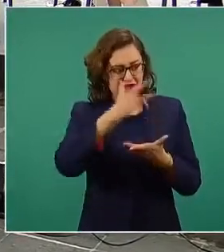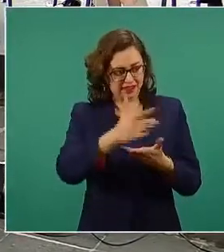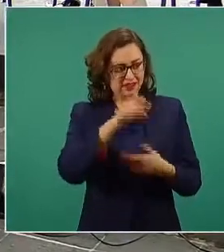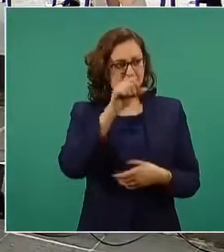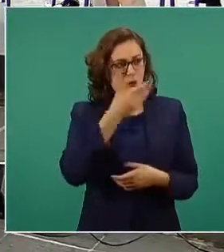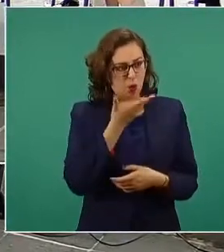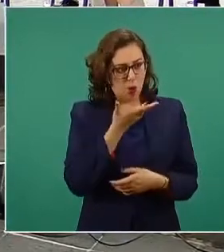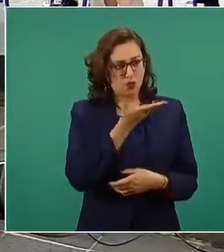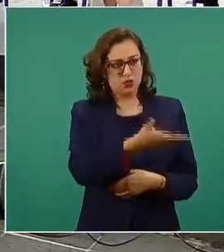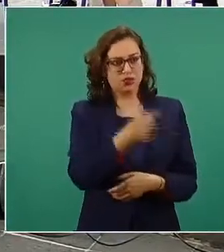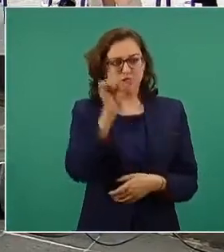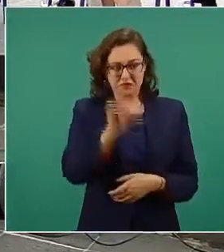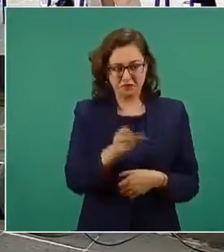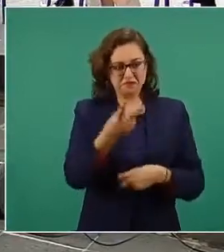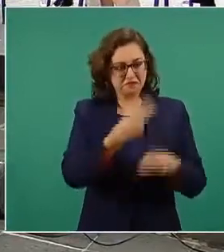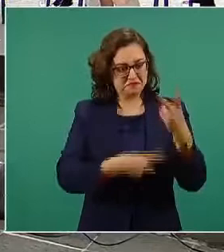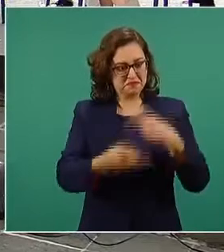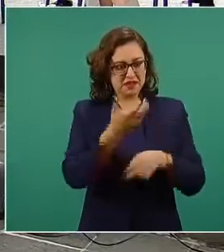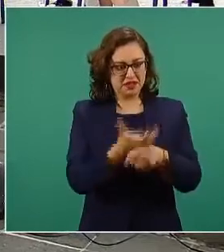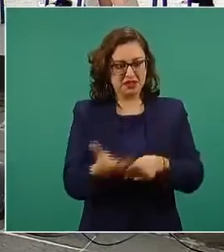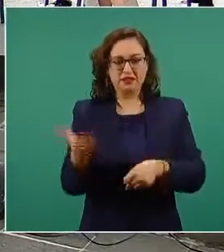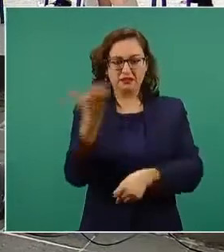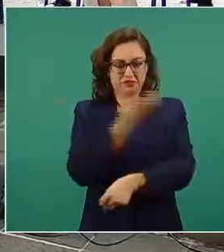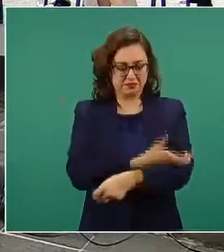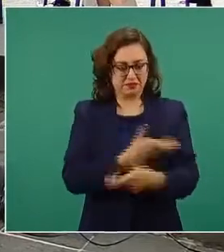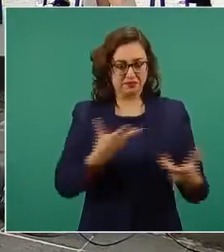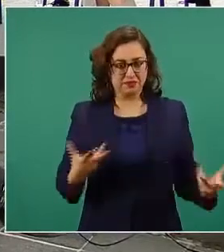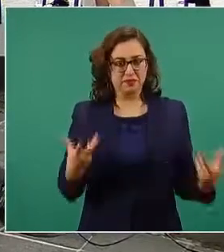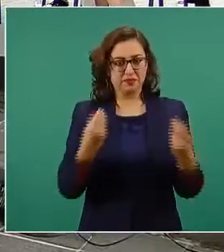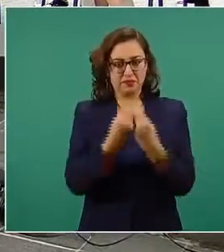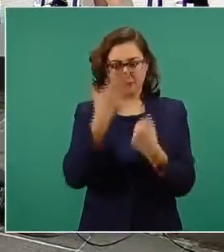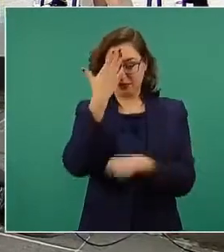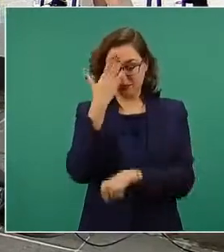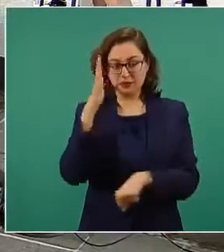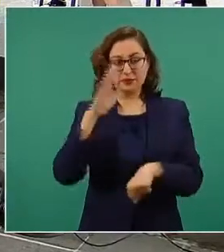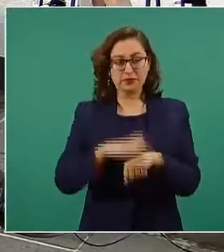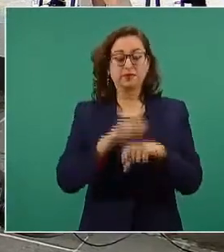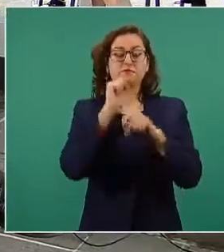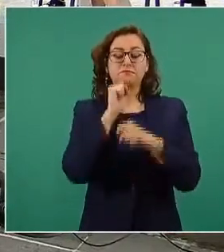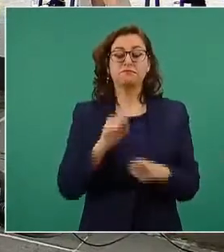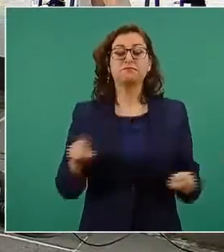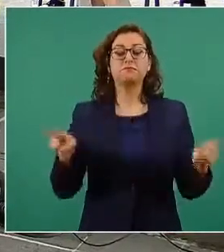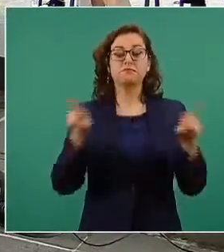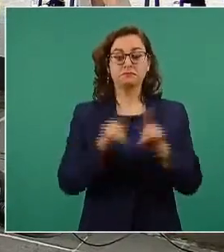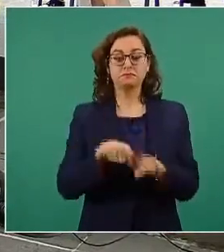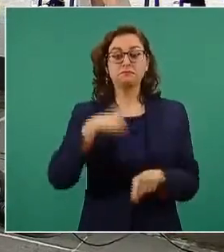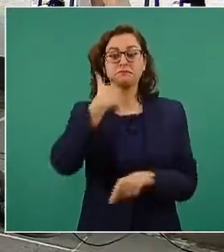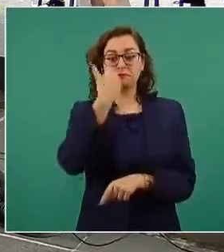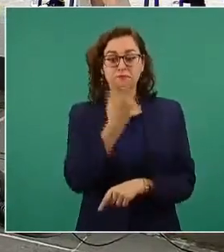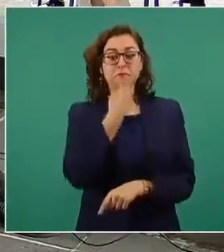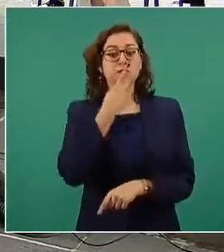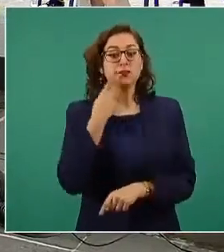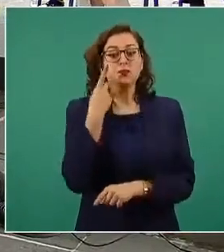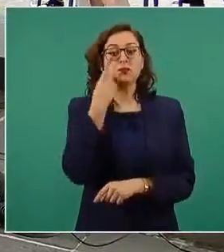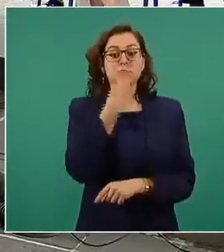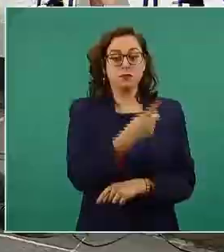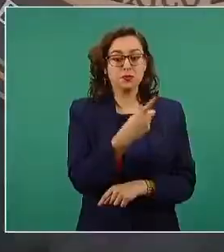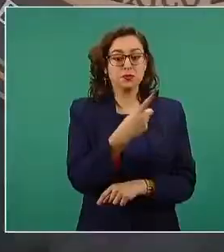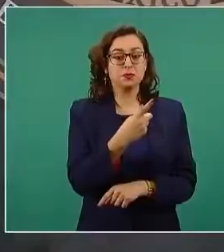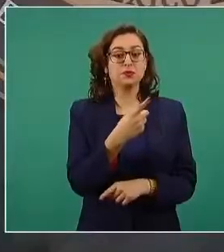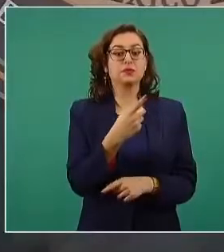acompañarnos a esta conmemoración, queremos decirle a usted, a